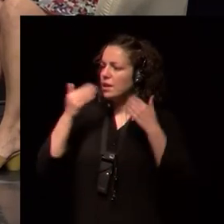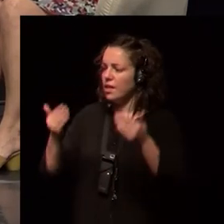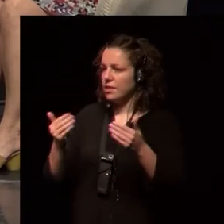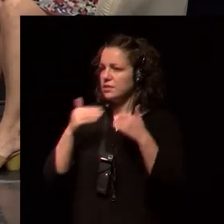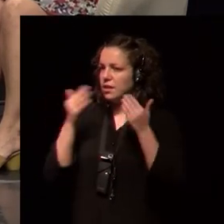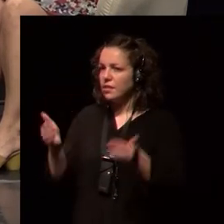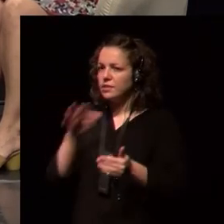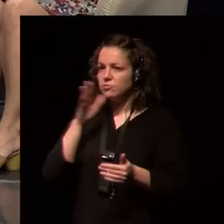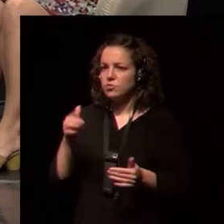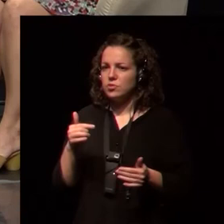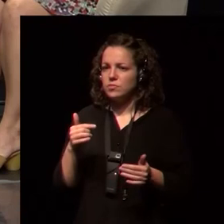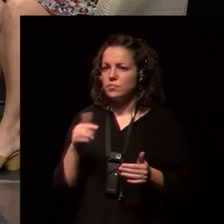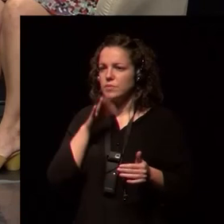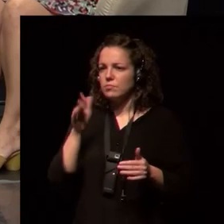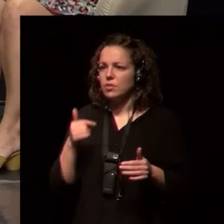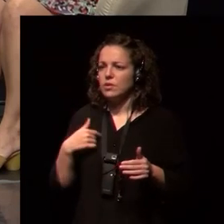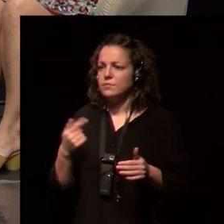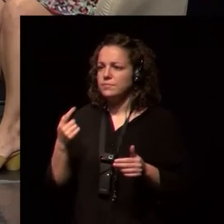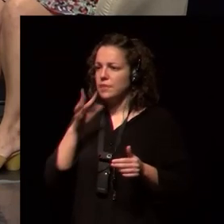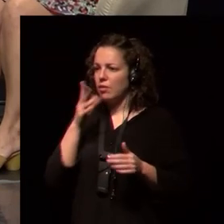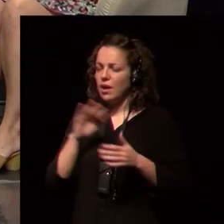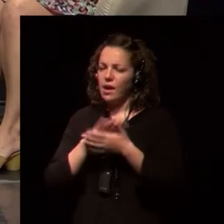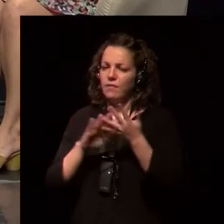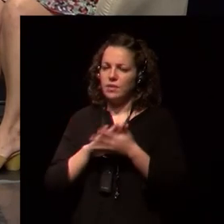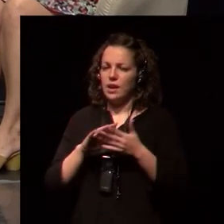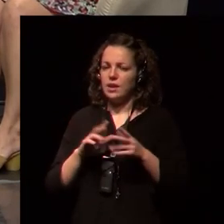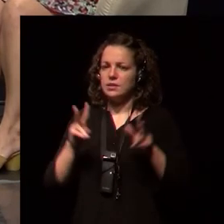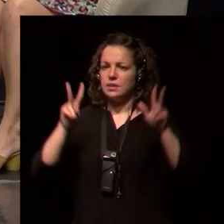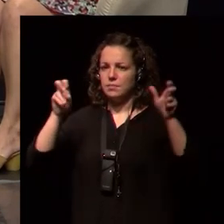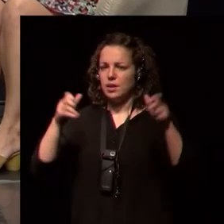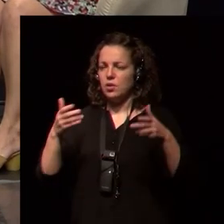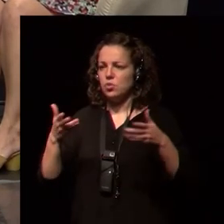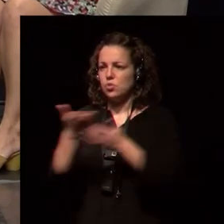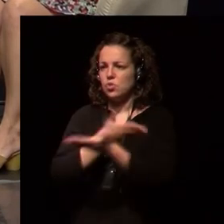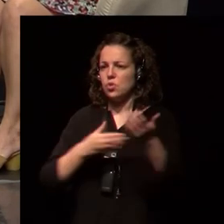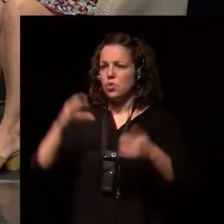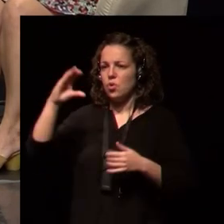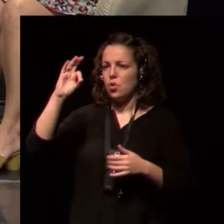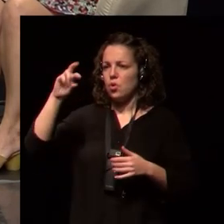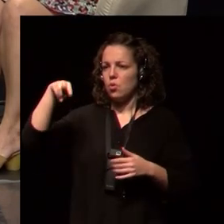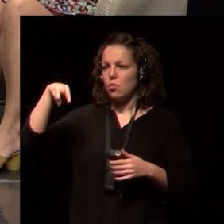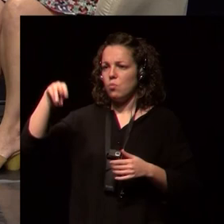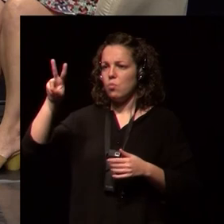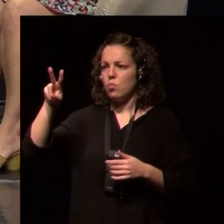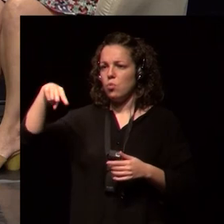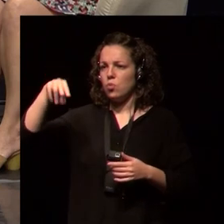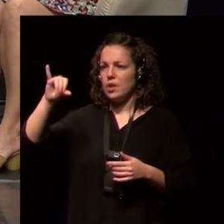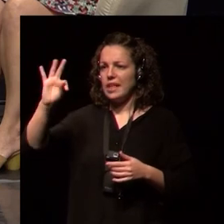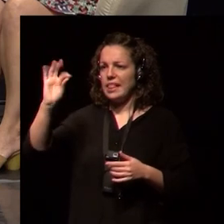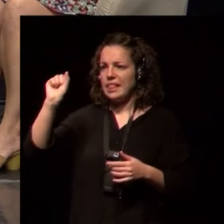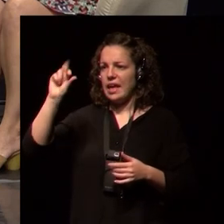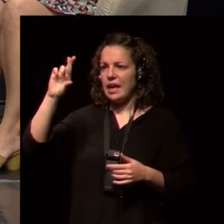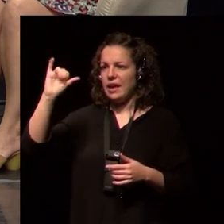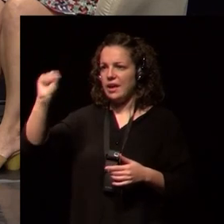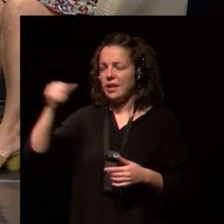era agradecer sobre todo a que se ponga sobre la mesa, sobre el suelo, aquí, la palabra comunitaria. Porque creo que hay veces que hay